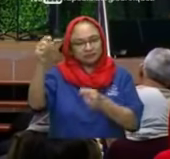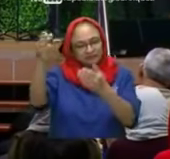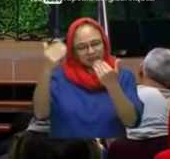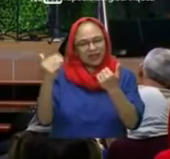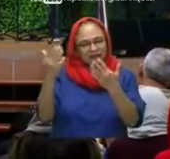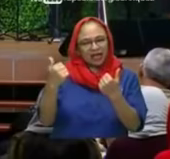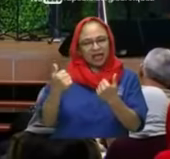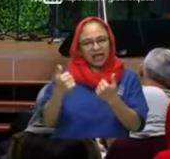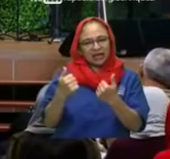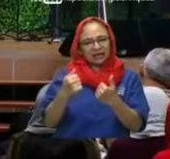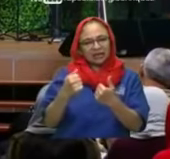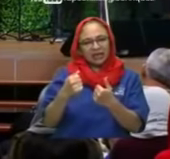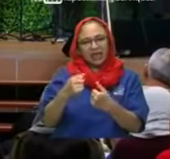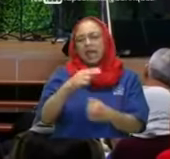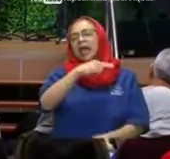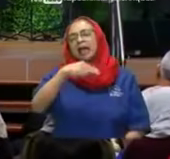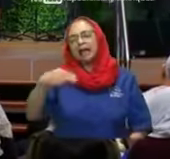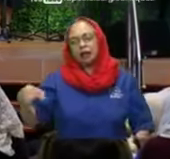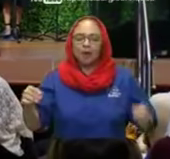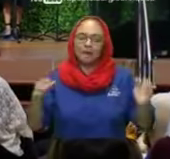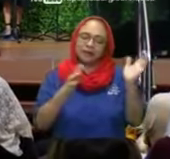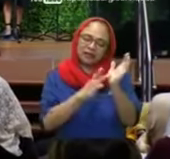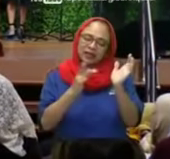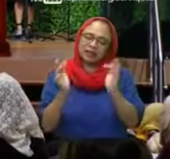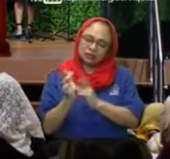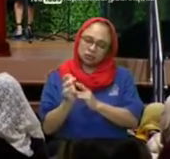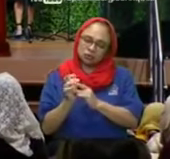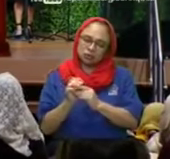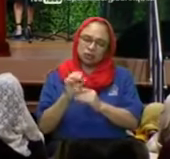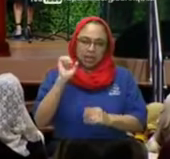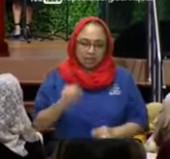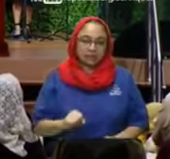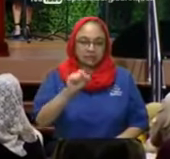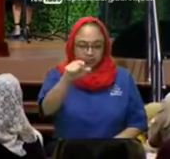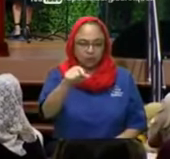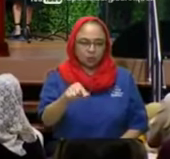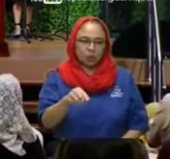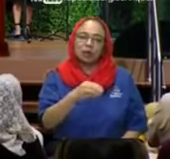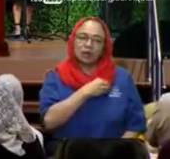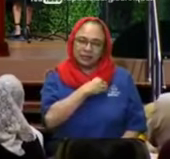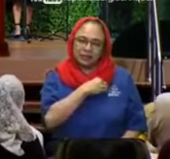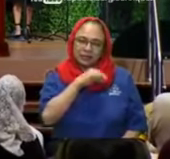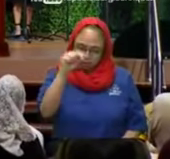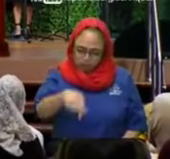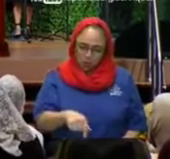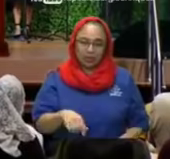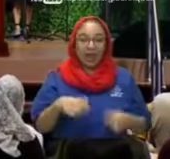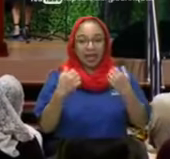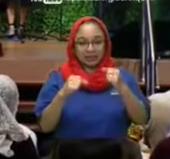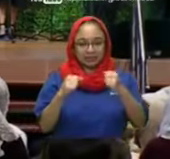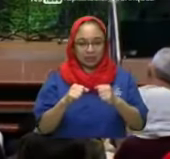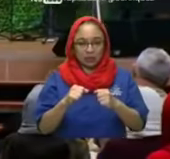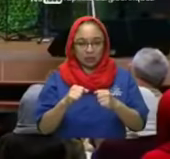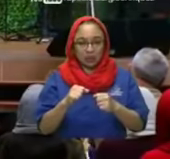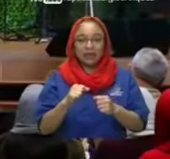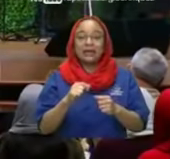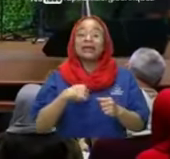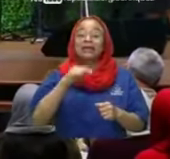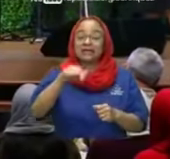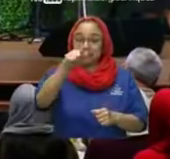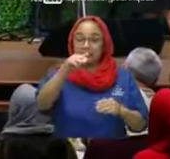que vengan en nombre de Jesús. Si hay alguien en este lugar que quiere hoy abrir su corazón al Señor,